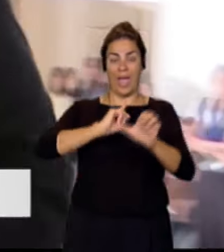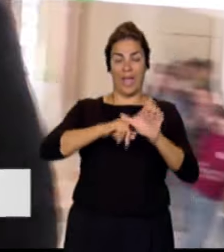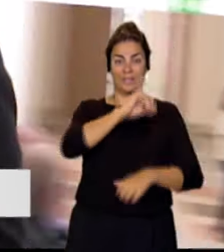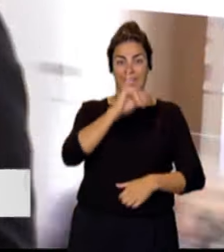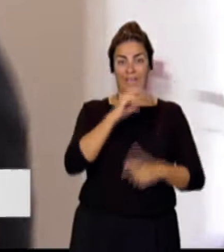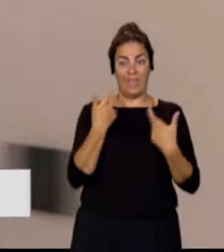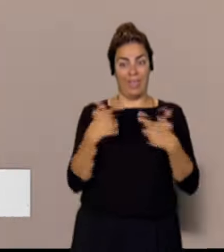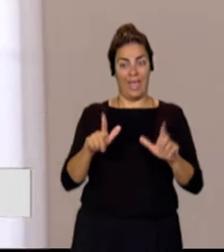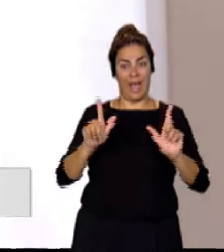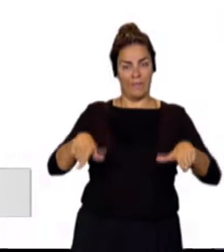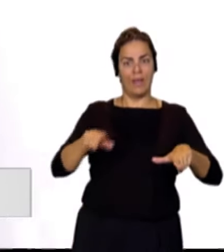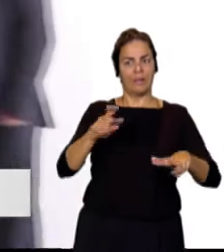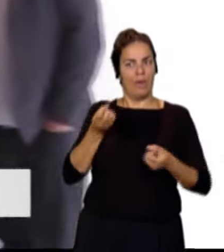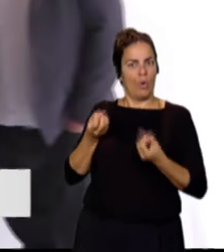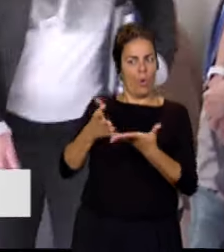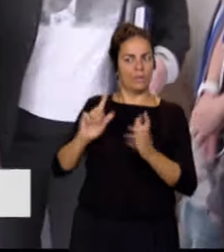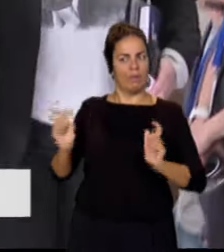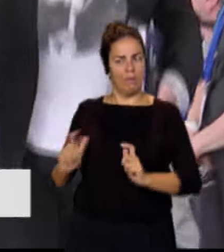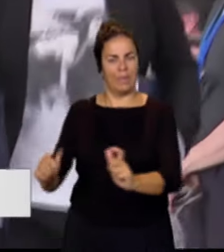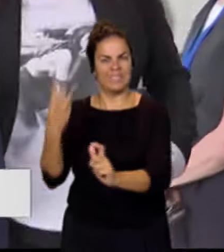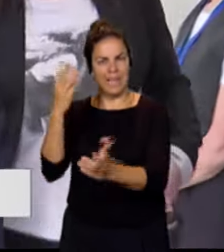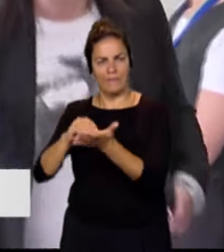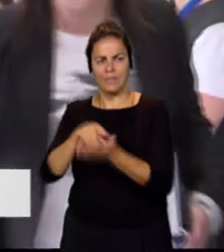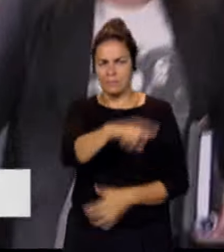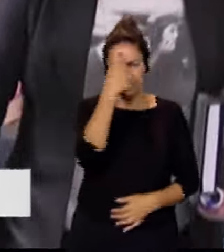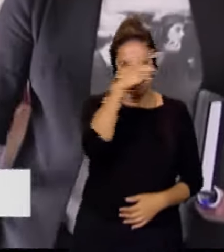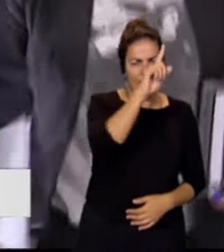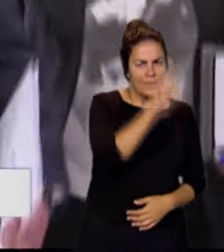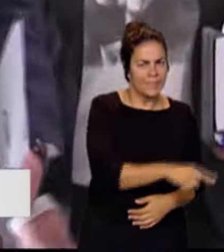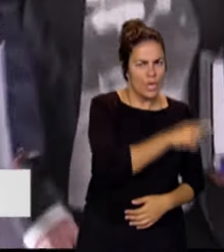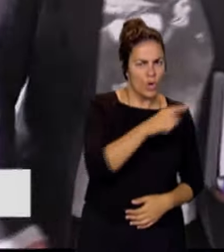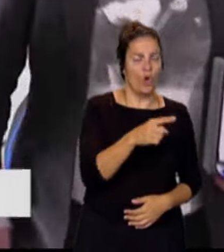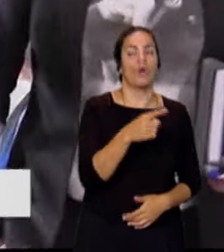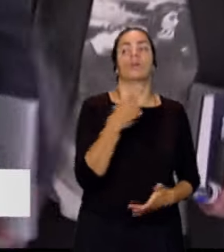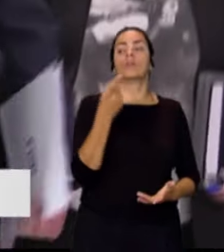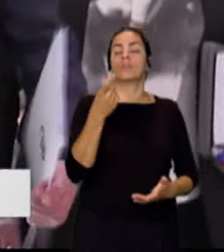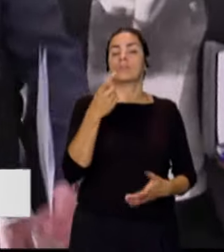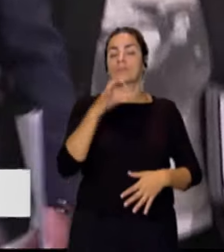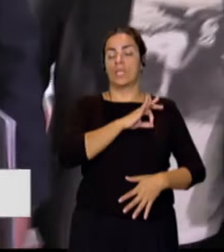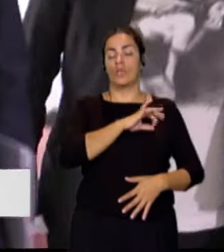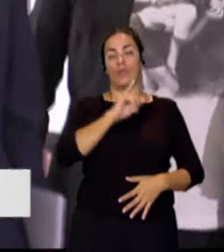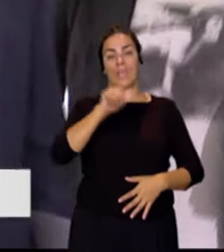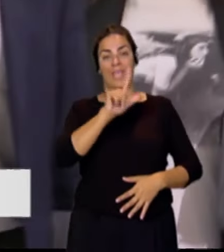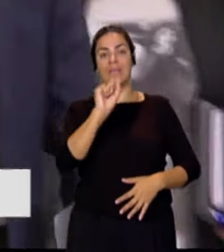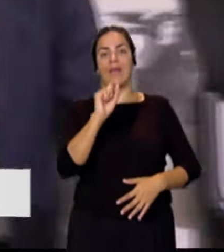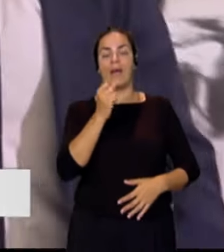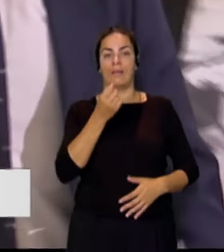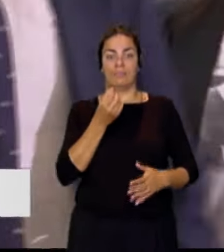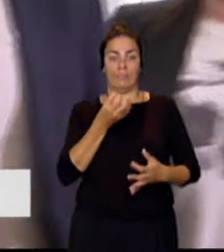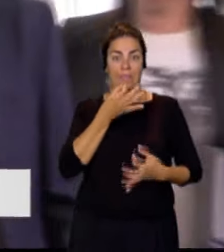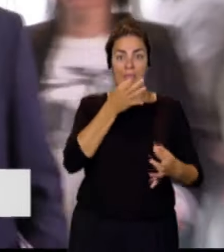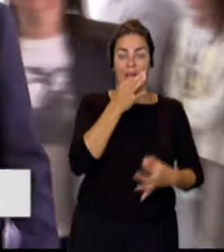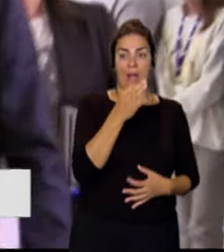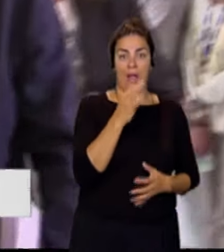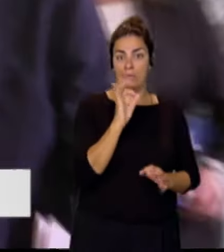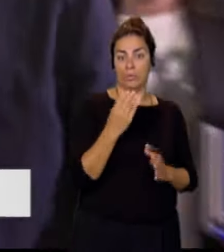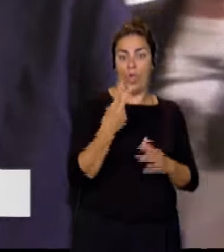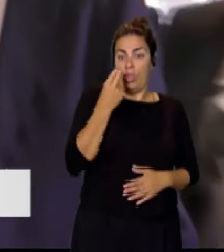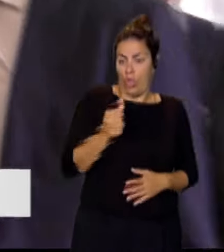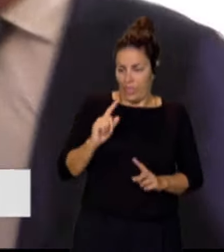durante la comisión sobre mascarillas en El senado Salvador illa declara tan solo dos días del arranque de la campaña electoral en